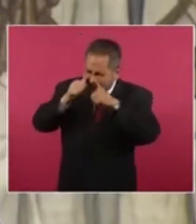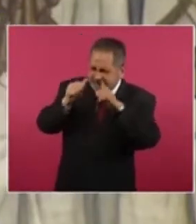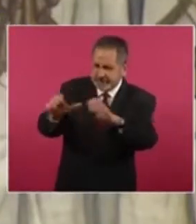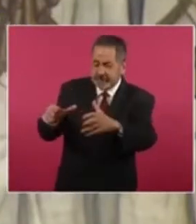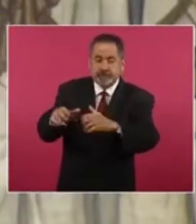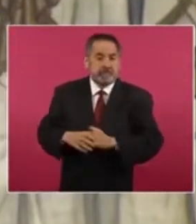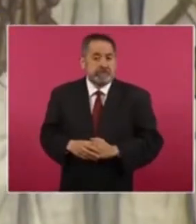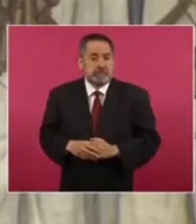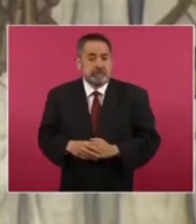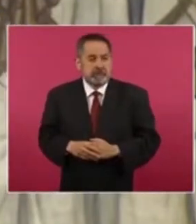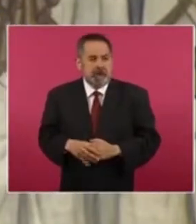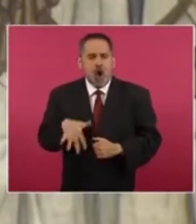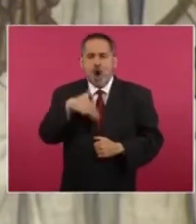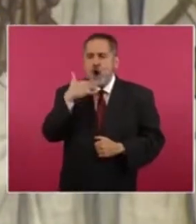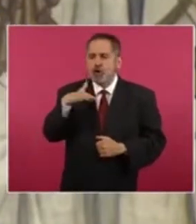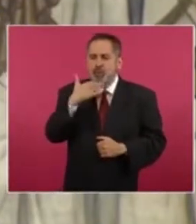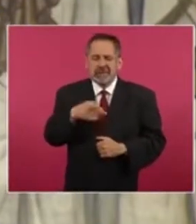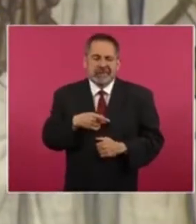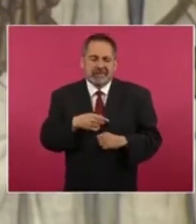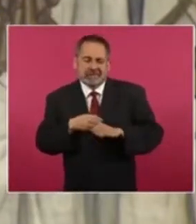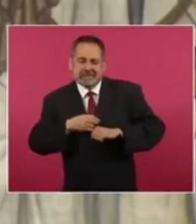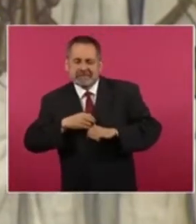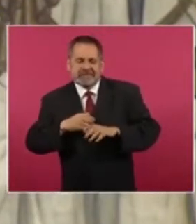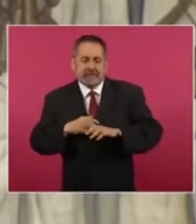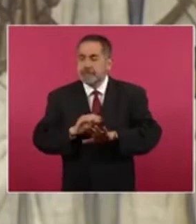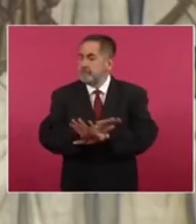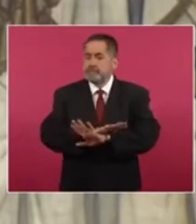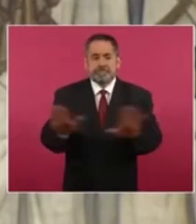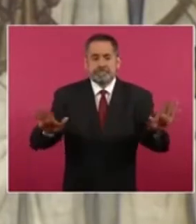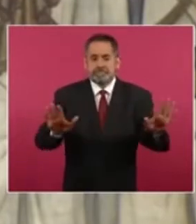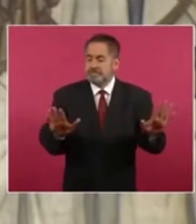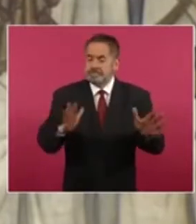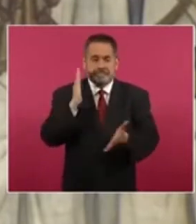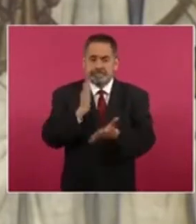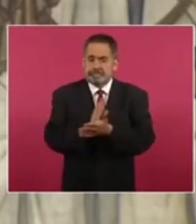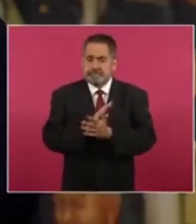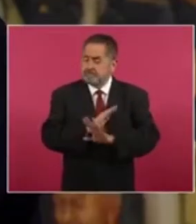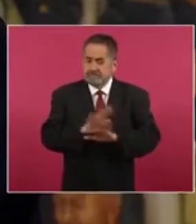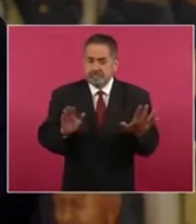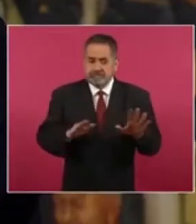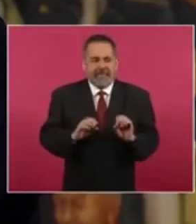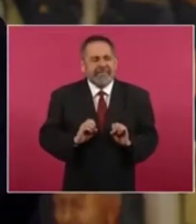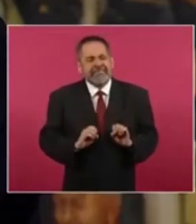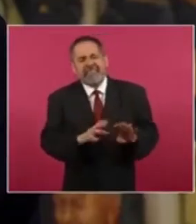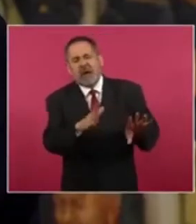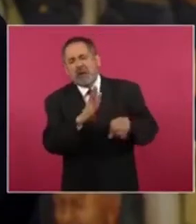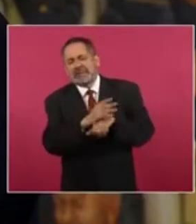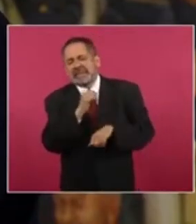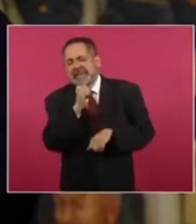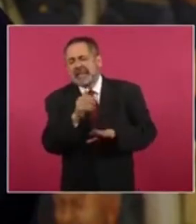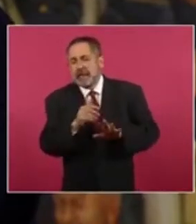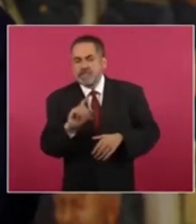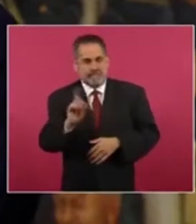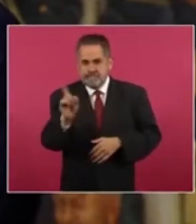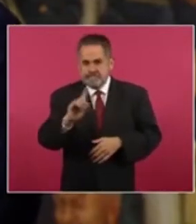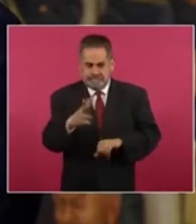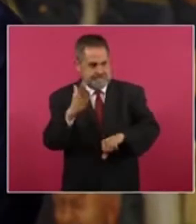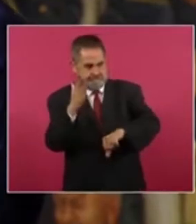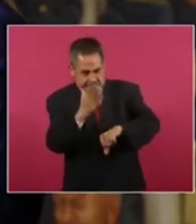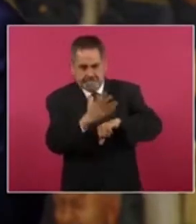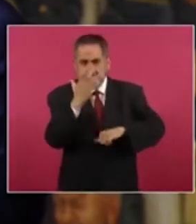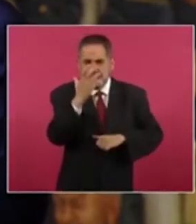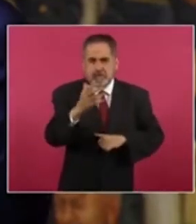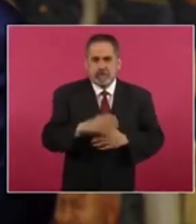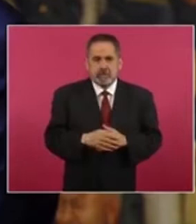tolera. Ni hay impunidad para nadie. Se acabaron